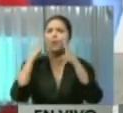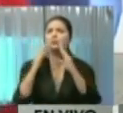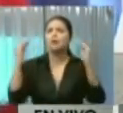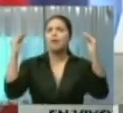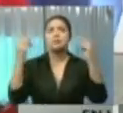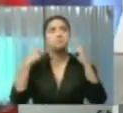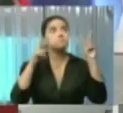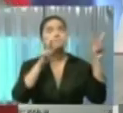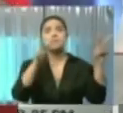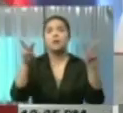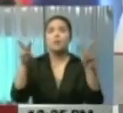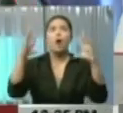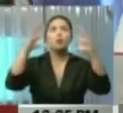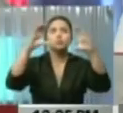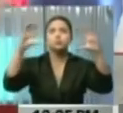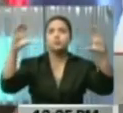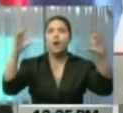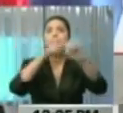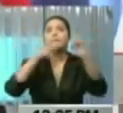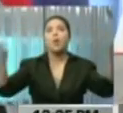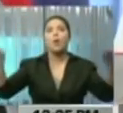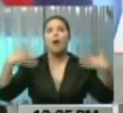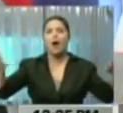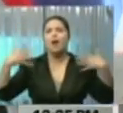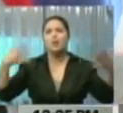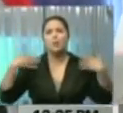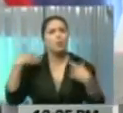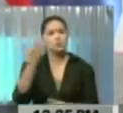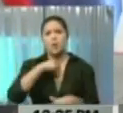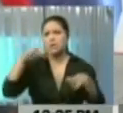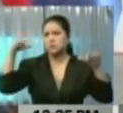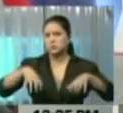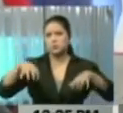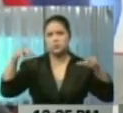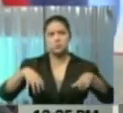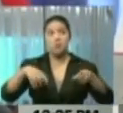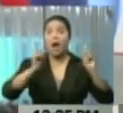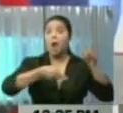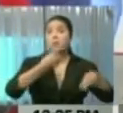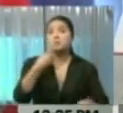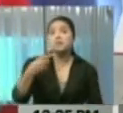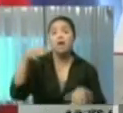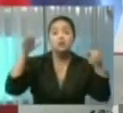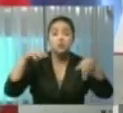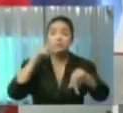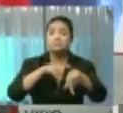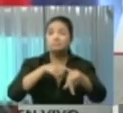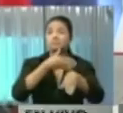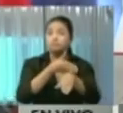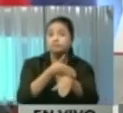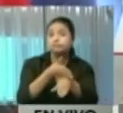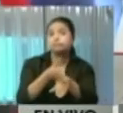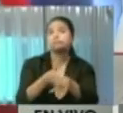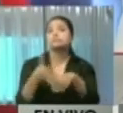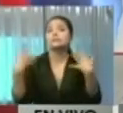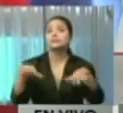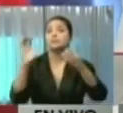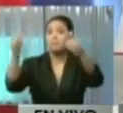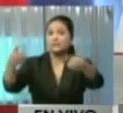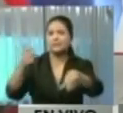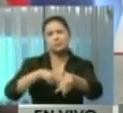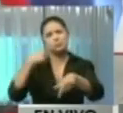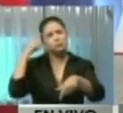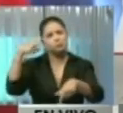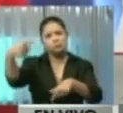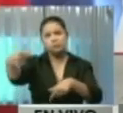estamos viendo nublada pero calurosa, no está lloviendo. Los expertos dicen que las lluvias van a tardar todavía un poco más en entrar. Después se